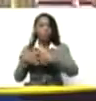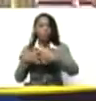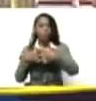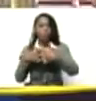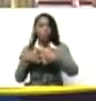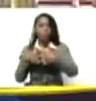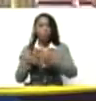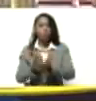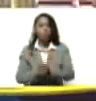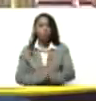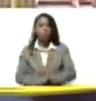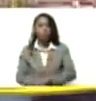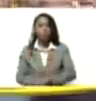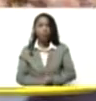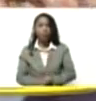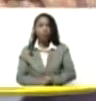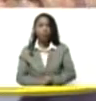opositores